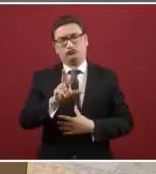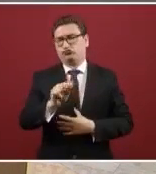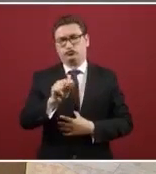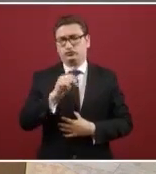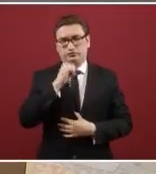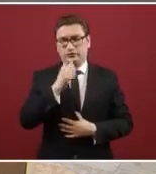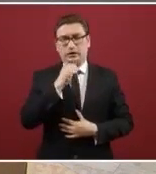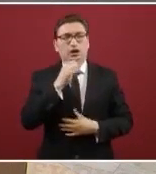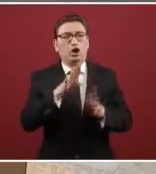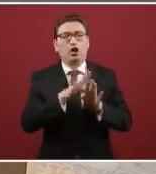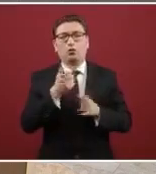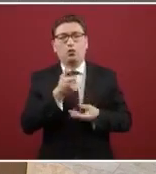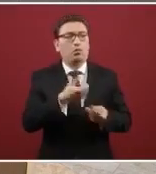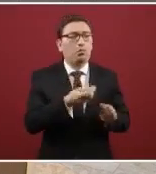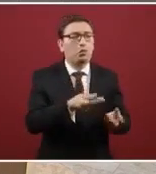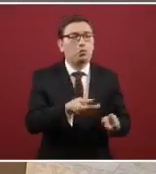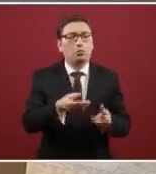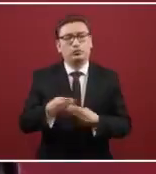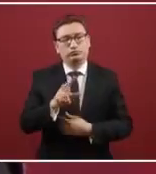no va a haber maíz.